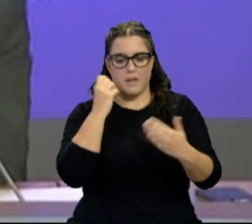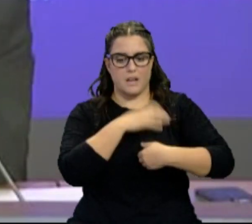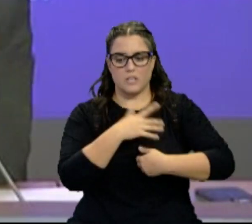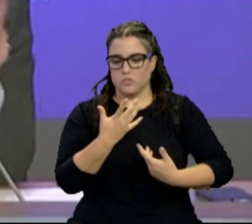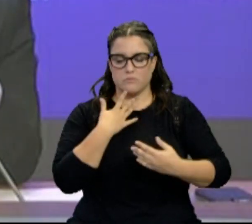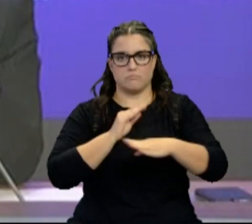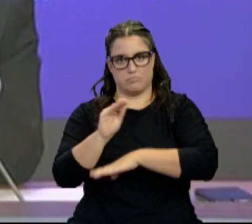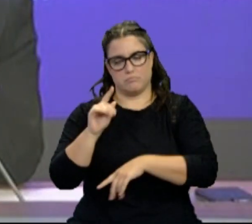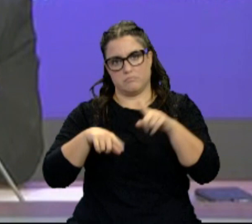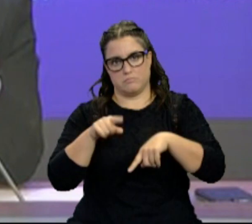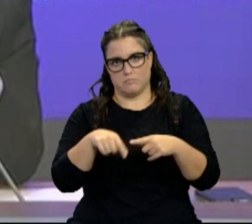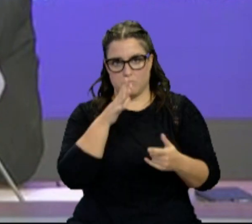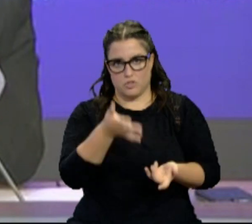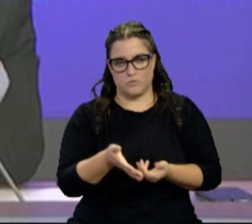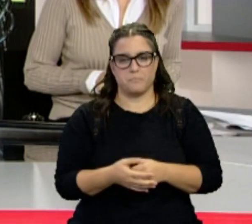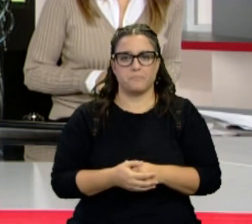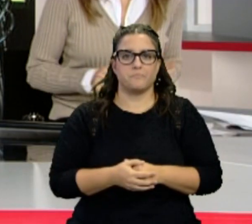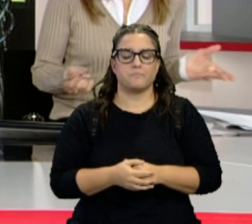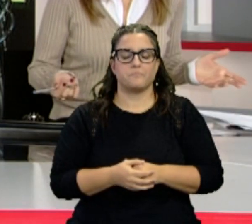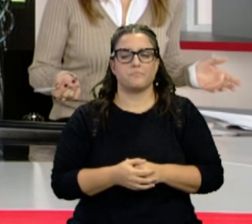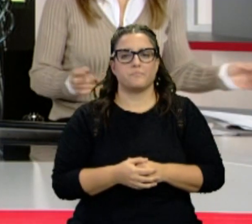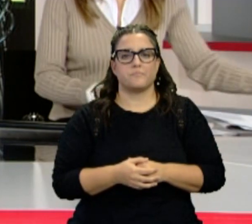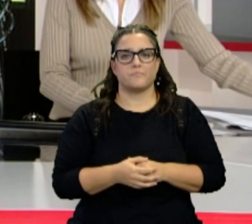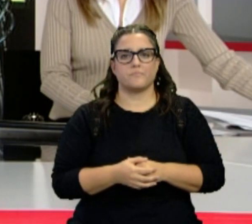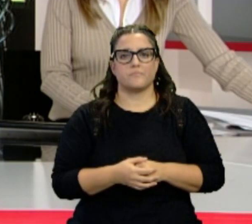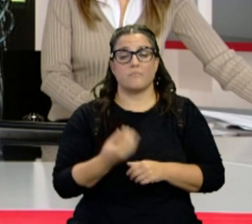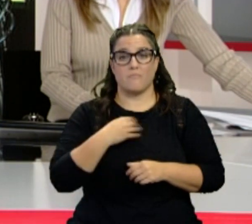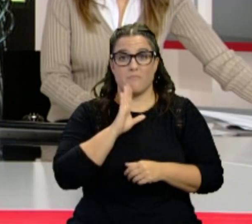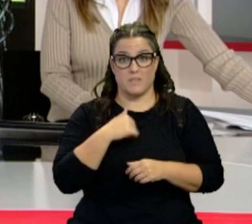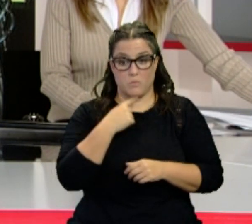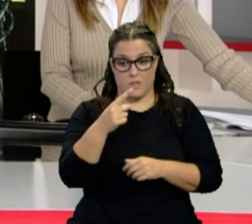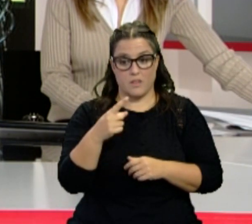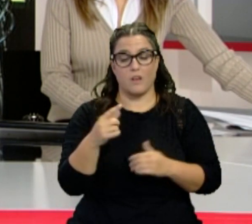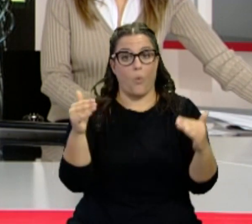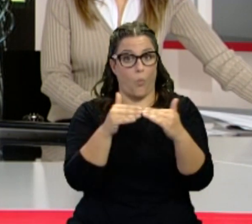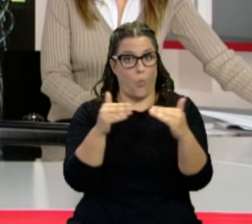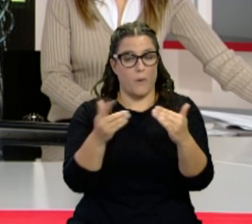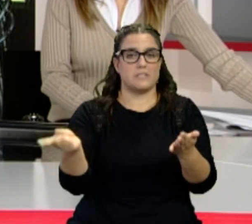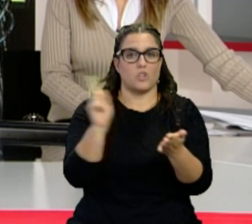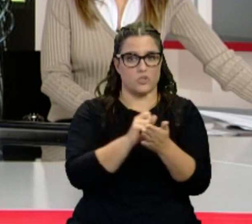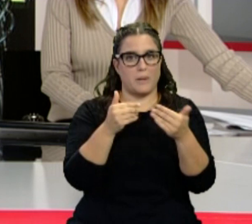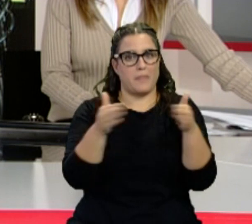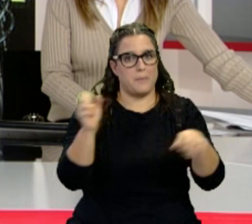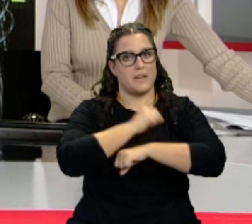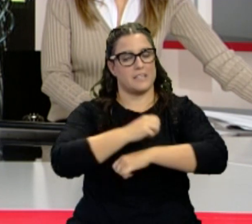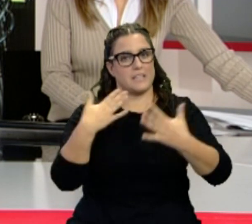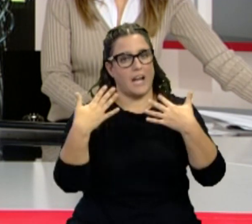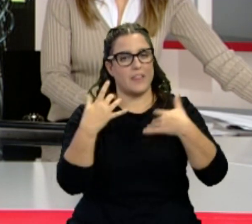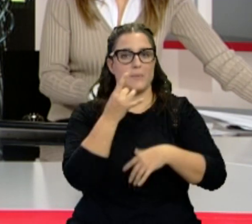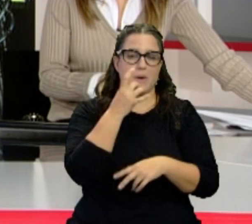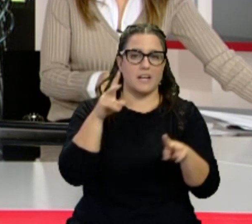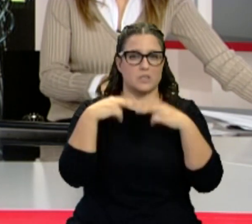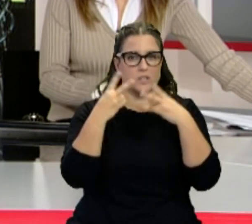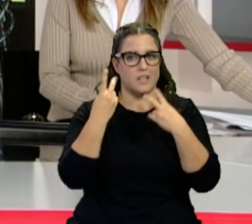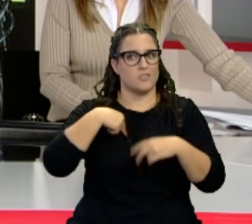la comparación 20 con 19. Bueno, como decimos, el jueves volverán a abrir las terrazas de bares y restaurantes. Hemos salido a la